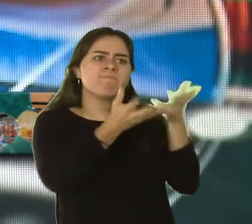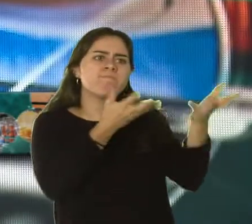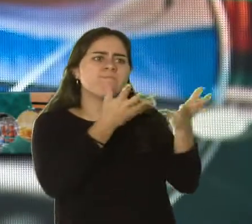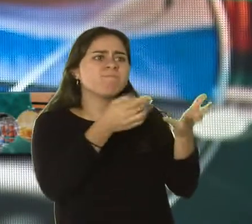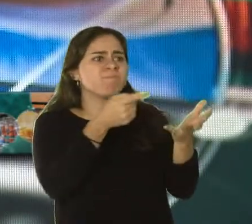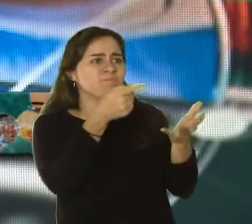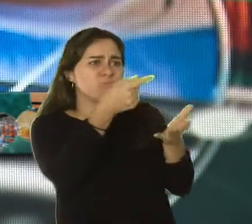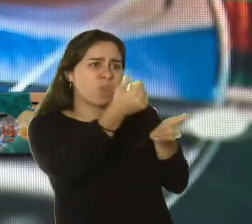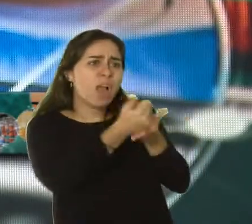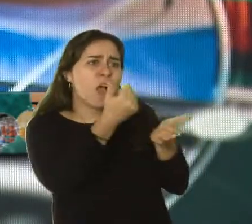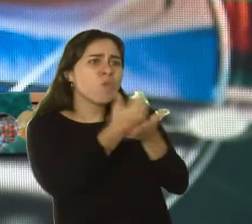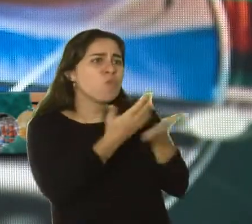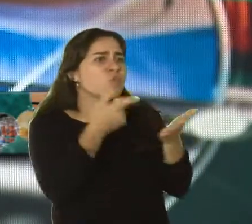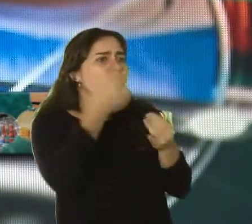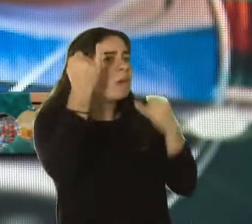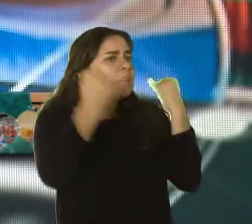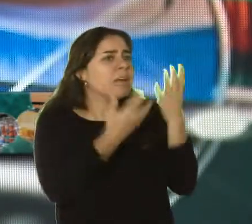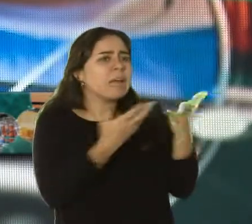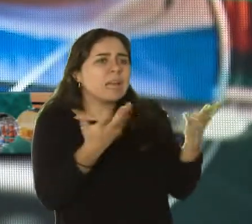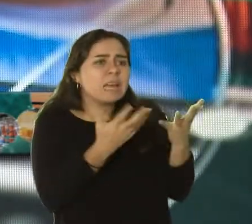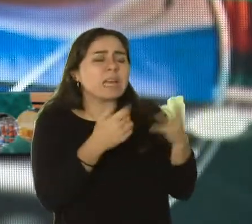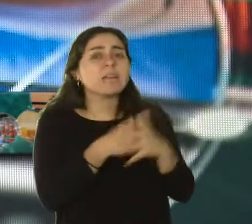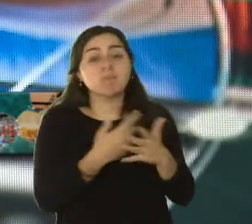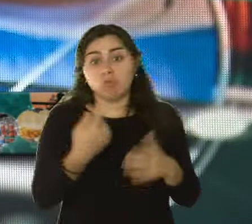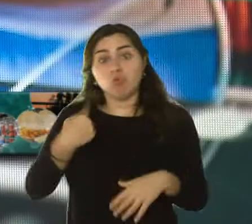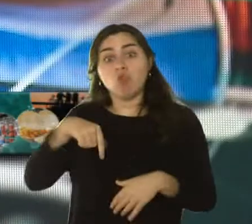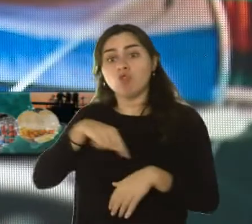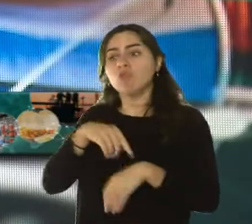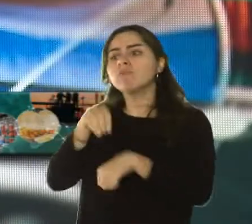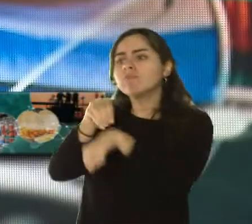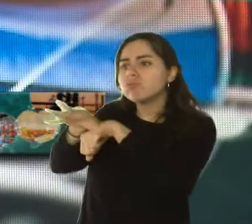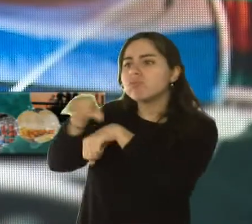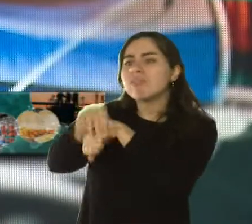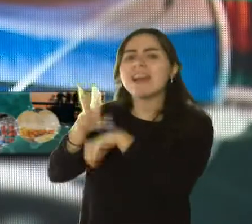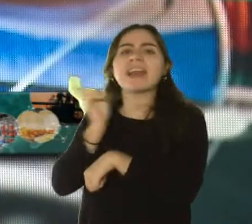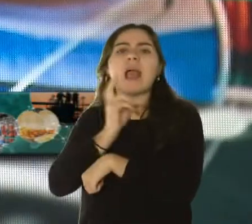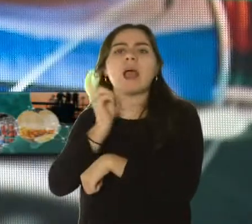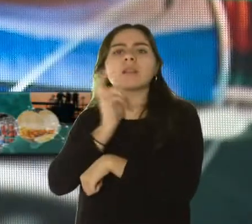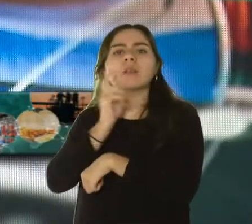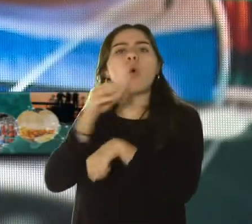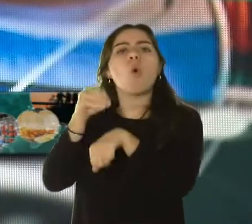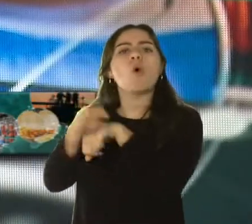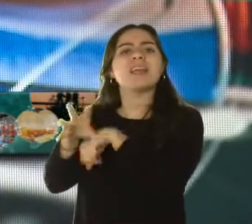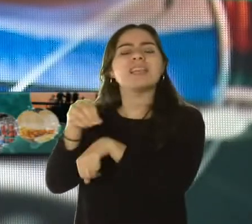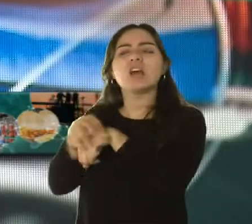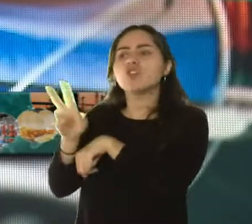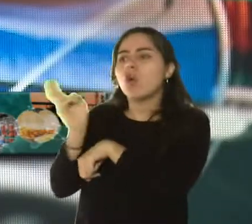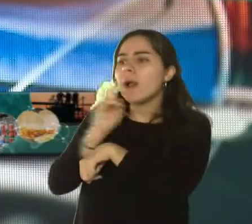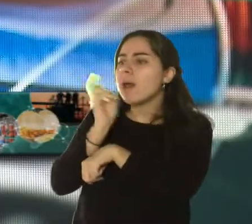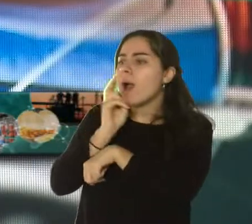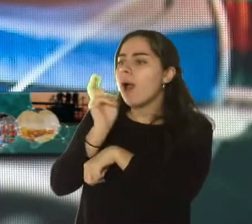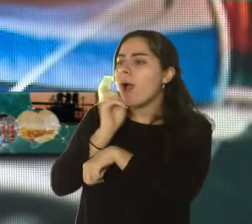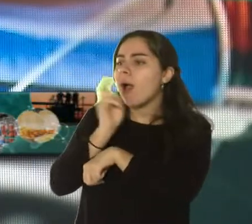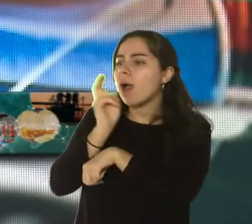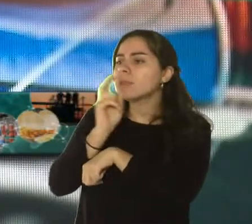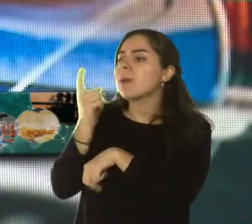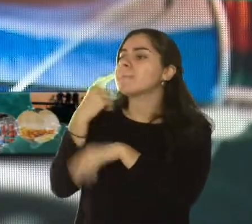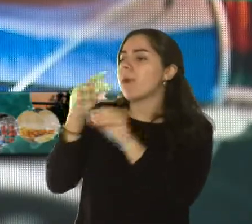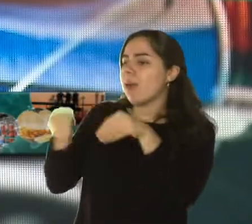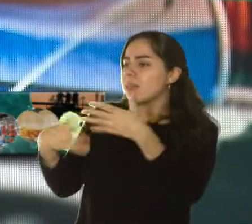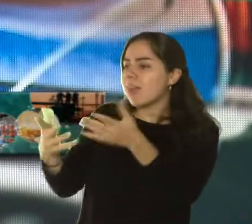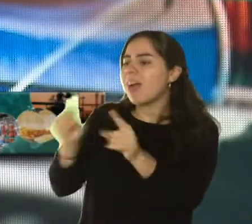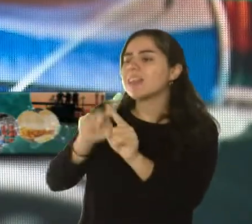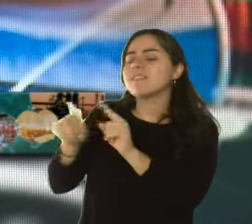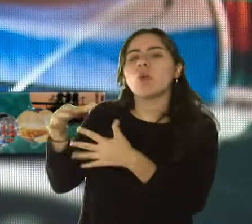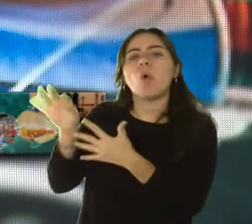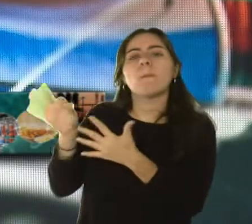abogado le puede dar. En el caso de nosotros, le damos una orientación gratis y podemos entonces darle a usted diferentes escenarios